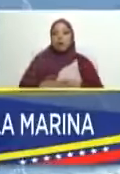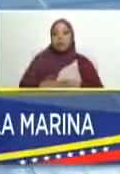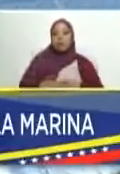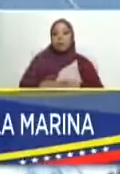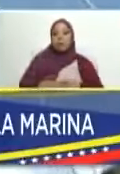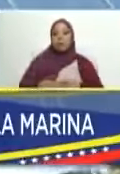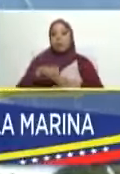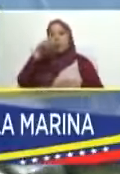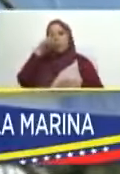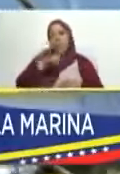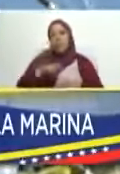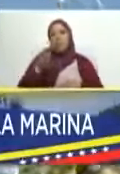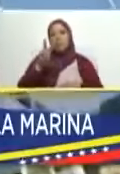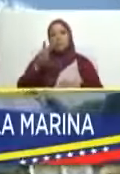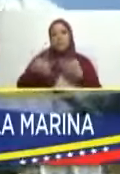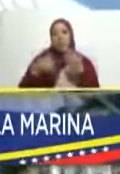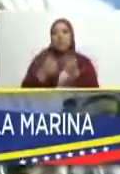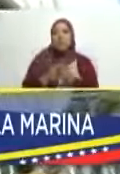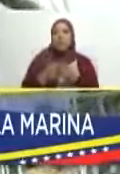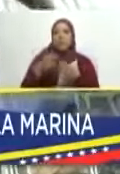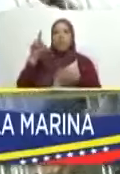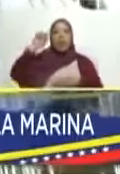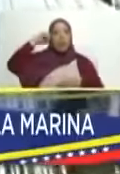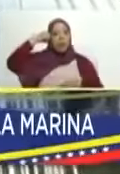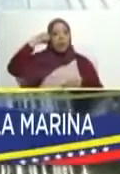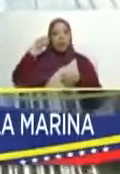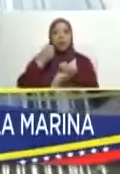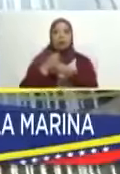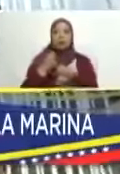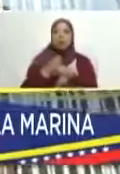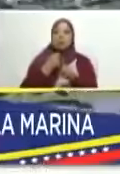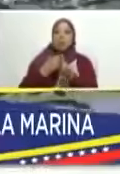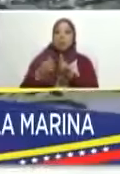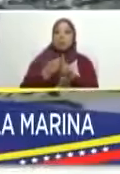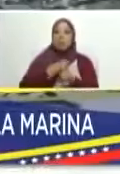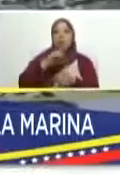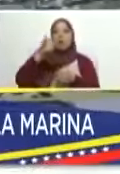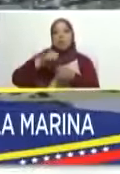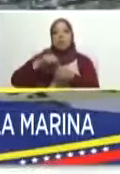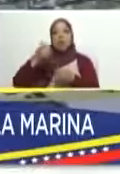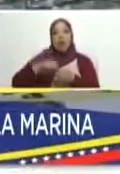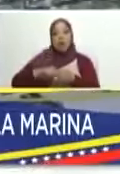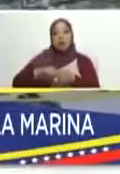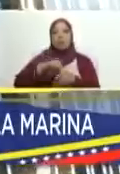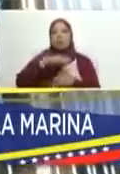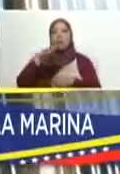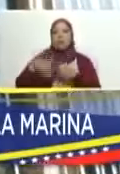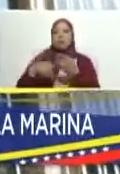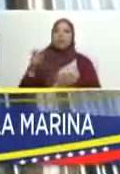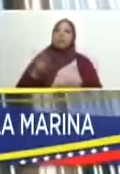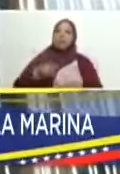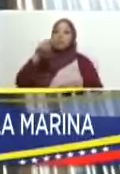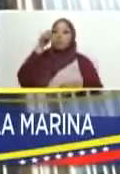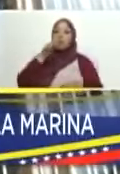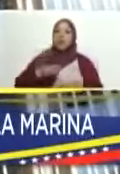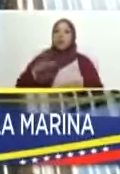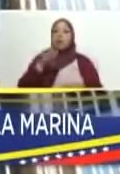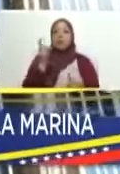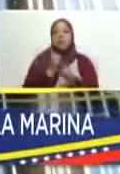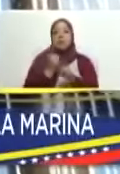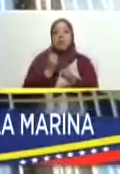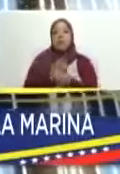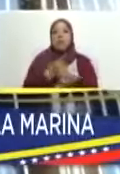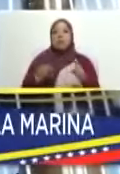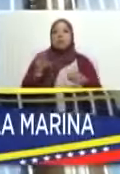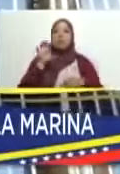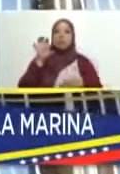su año bicentenario, recordando la batalla naval del lago de Maracaibo, donde se selló la independencia de nuestra